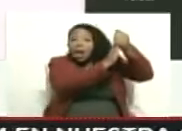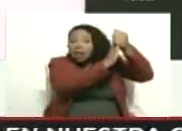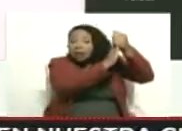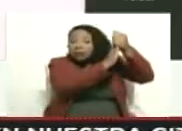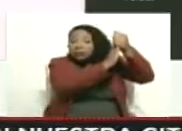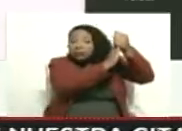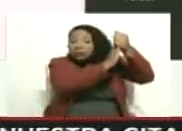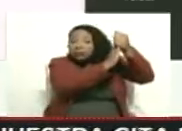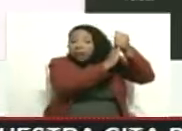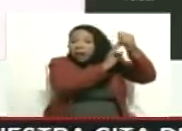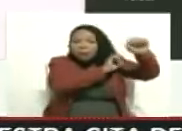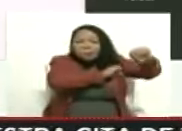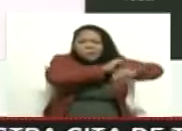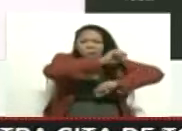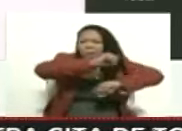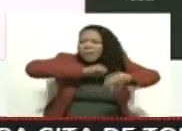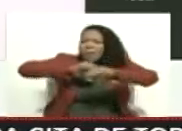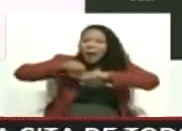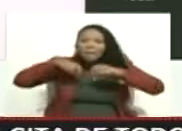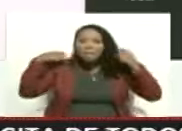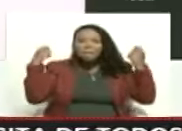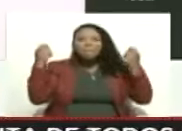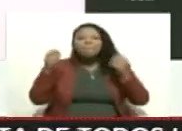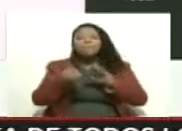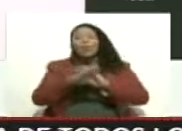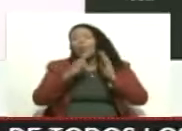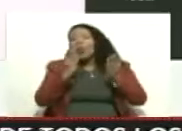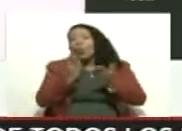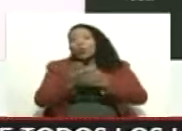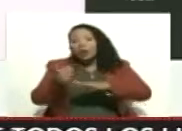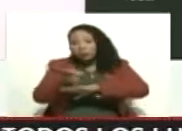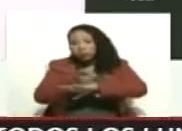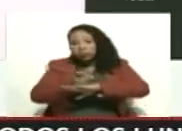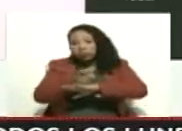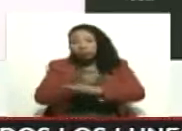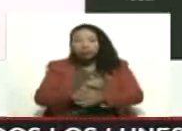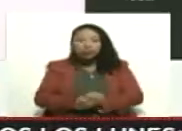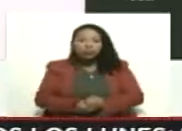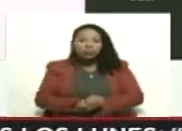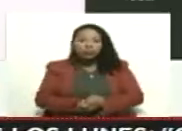los movimientos populares del mundo en gobierno